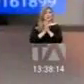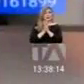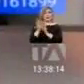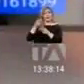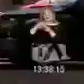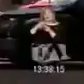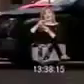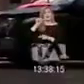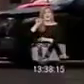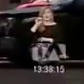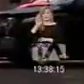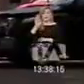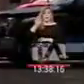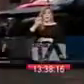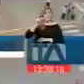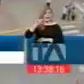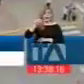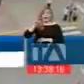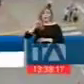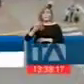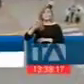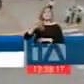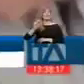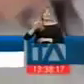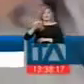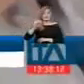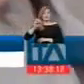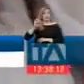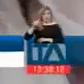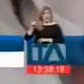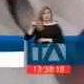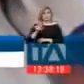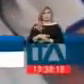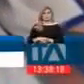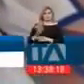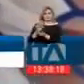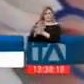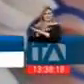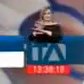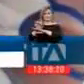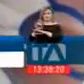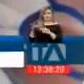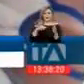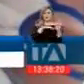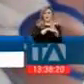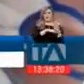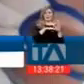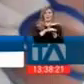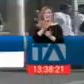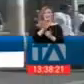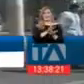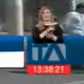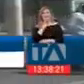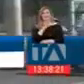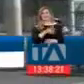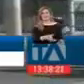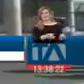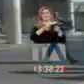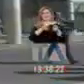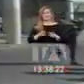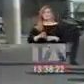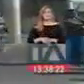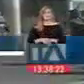Muñoz". El nuevo director del IES en Guayas reconoce que estas medicinas deben haber salido de alguna de las bodegas de la entidad y nos aseguró